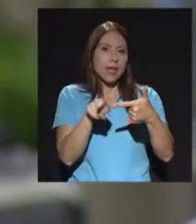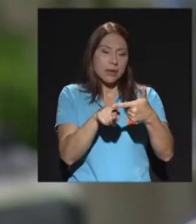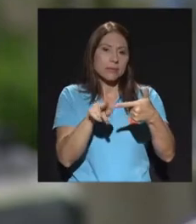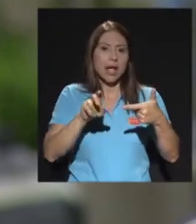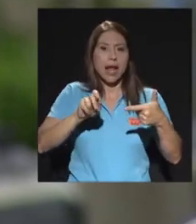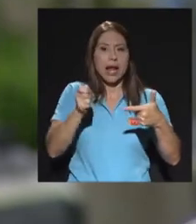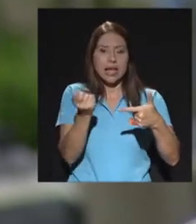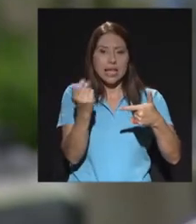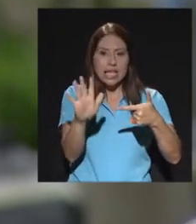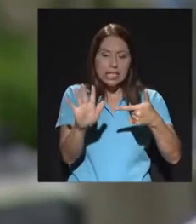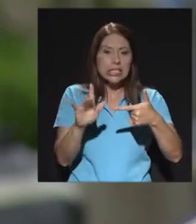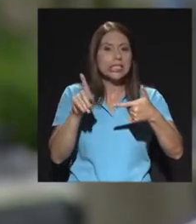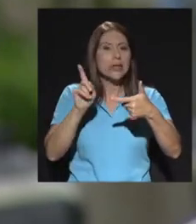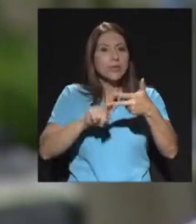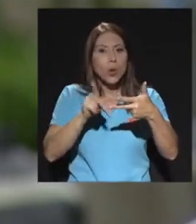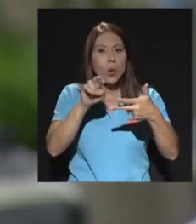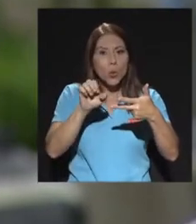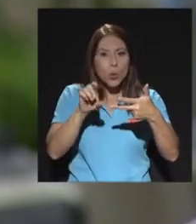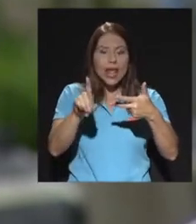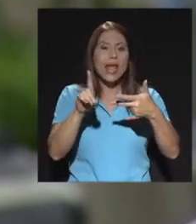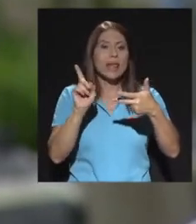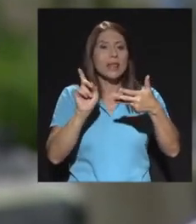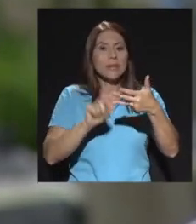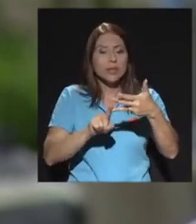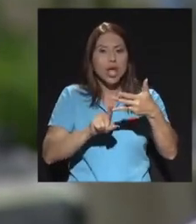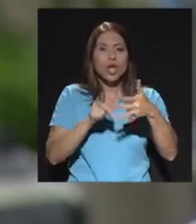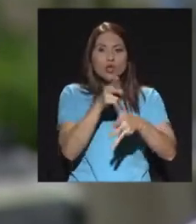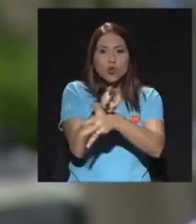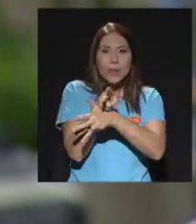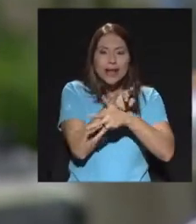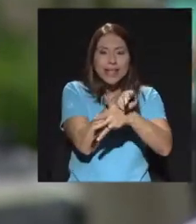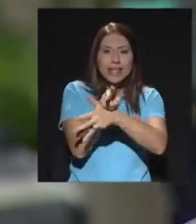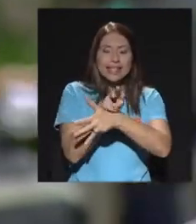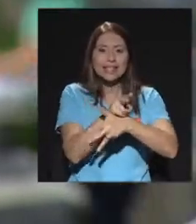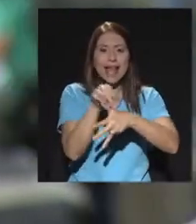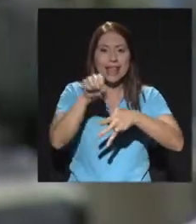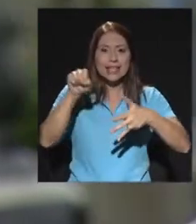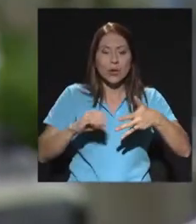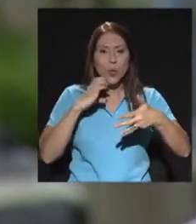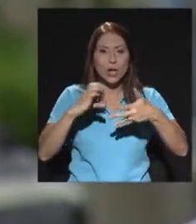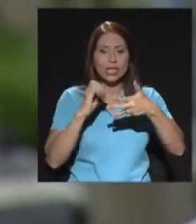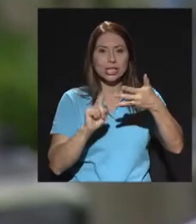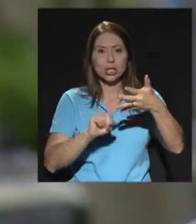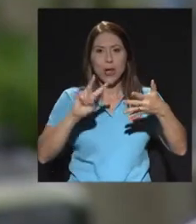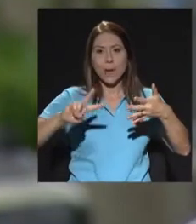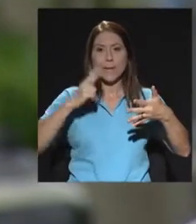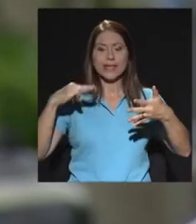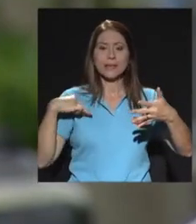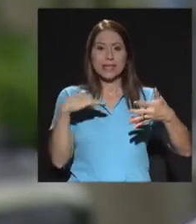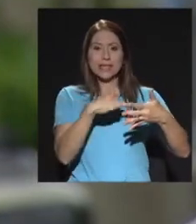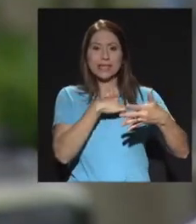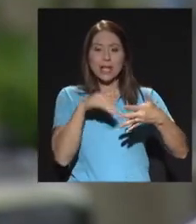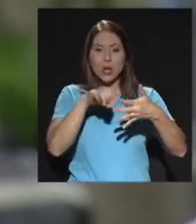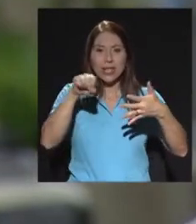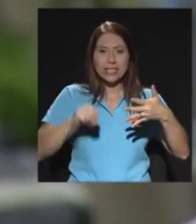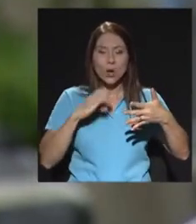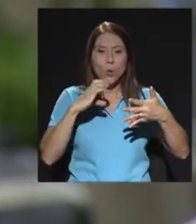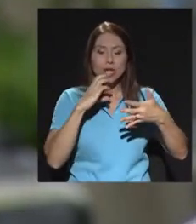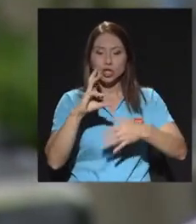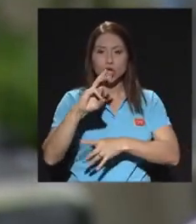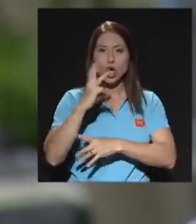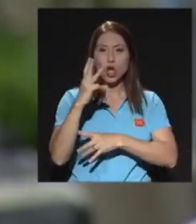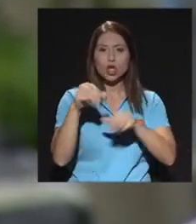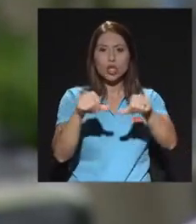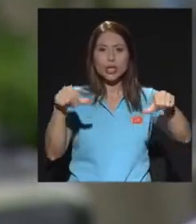Canal 15, UNED, participó la Superintendencia de Telecomunicaciones, el Viceministerio de Telecomunicaciones, el